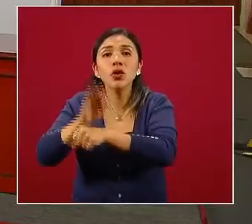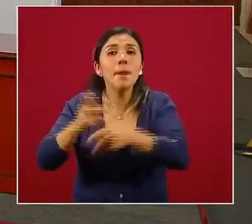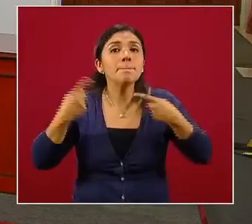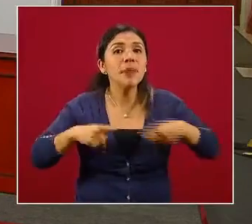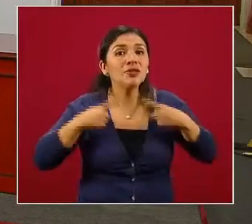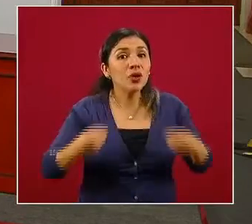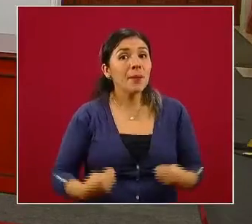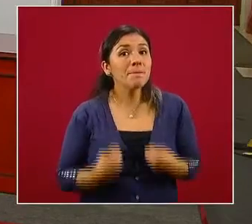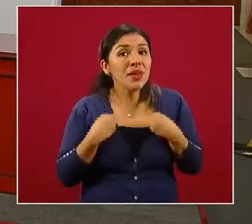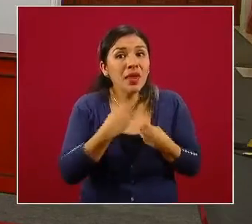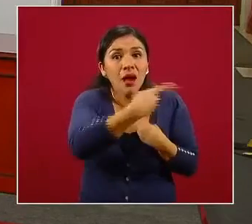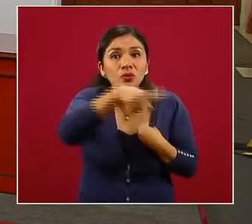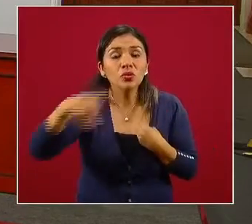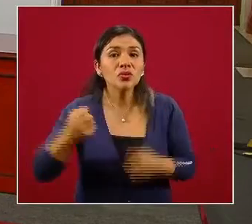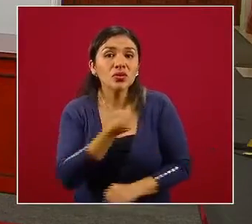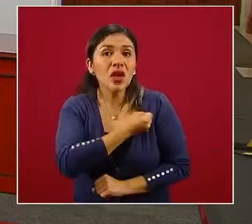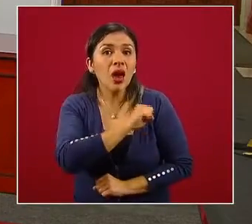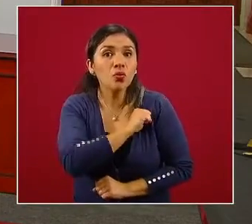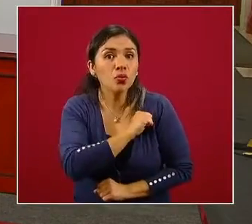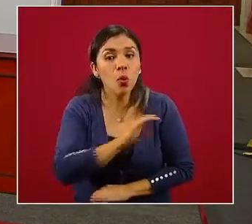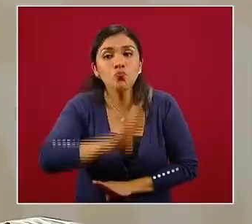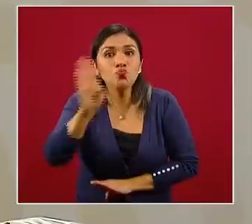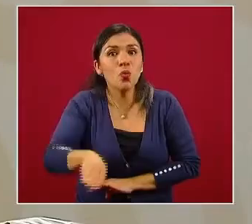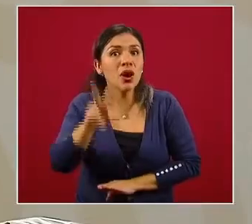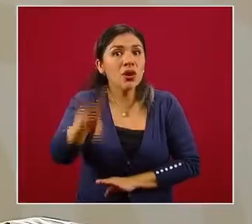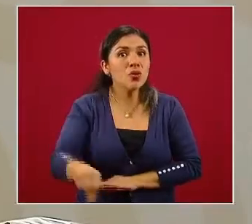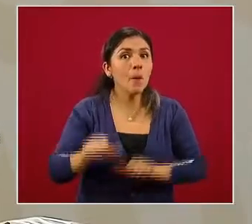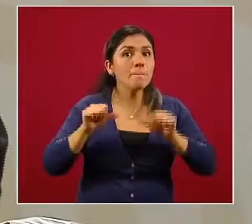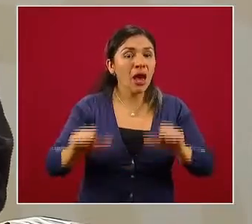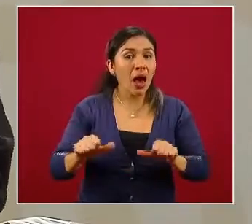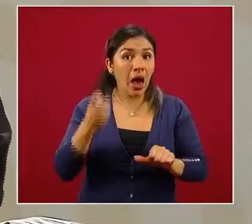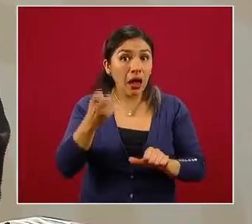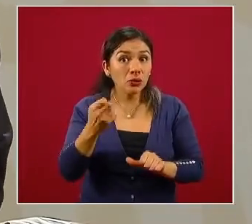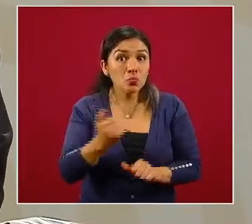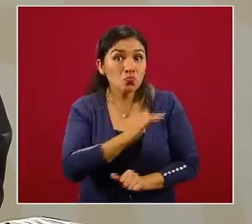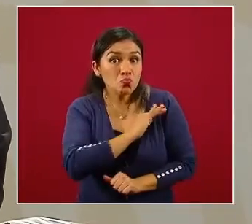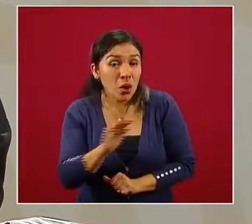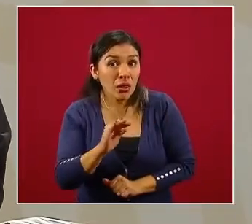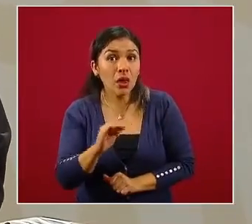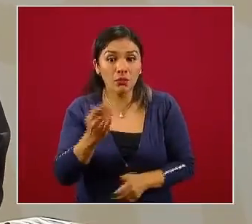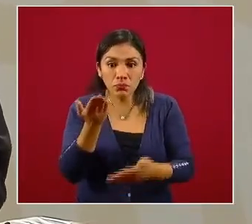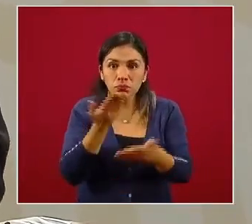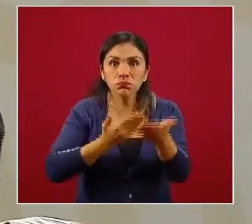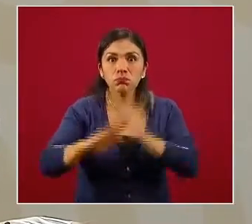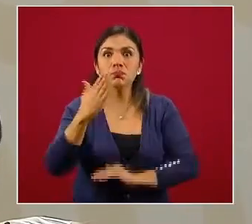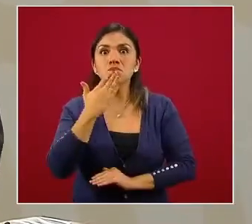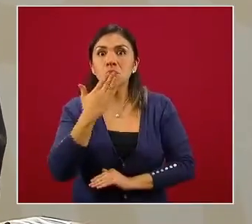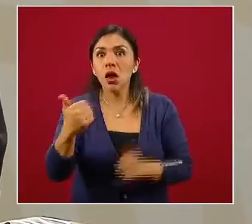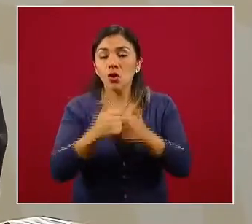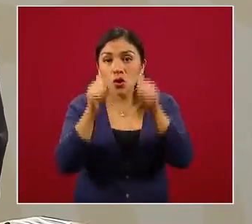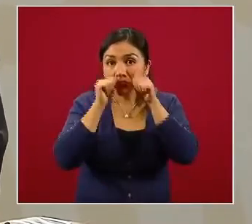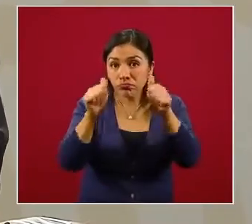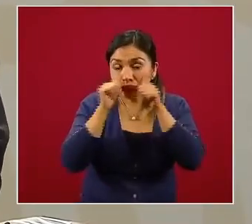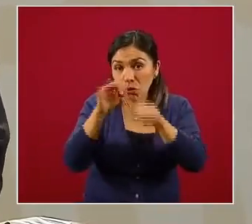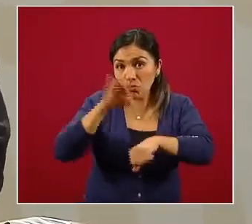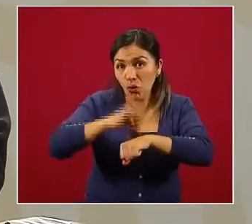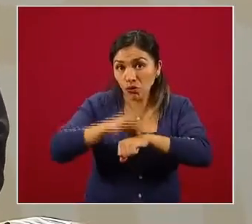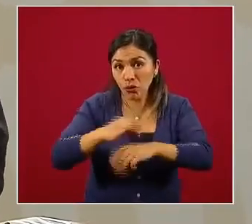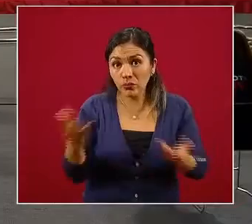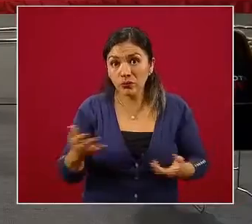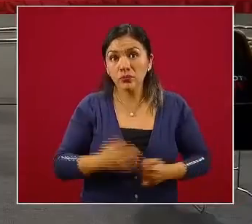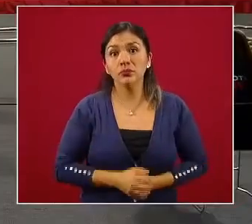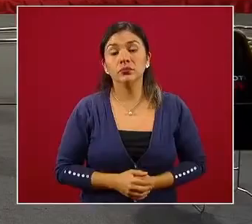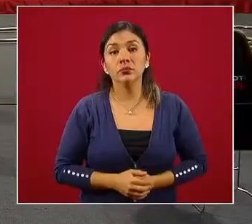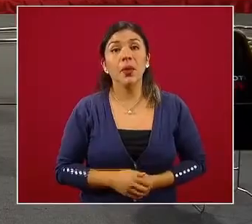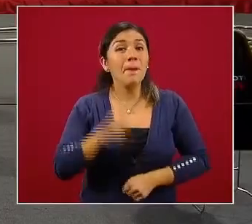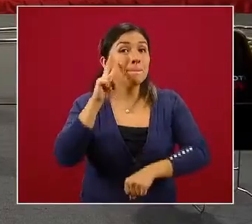personas, proteger su salud y evitar que mueran quien tiene posibilidades de salir adelante con atención médica.